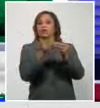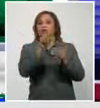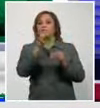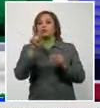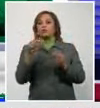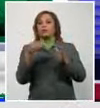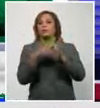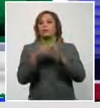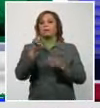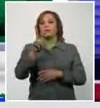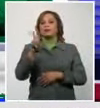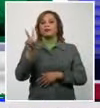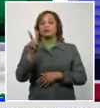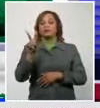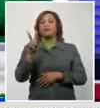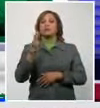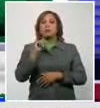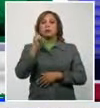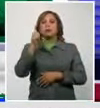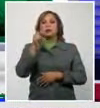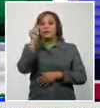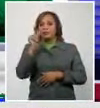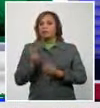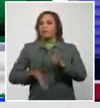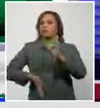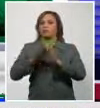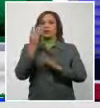12.022 pacientes recuperados, el